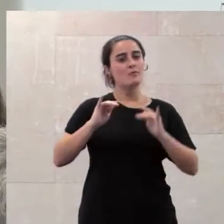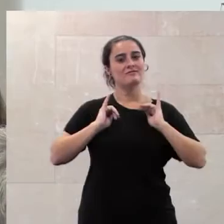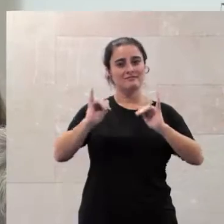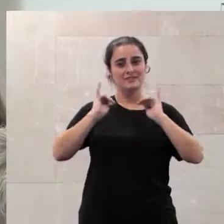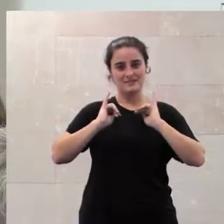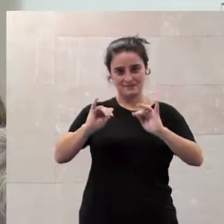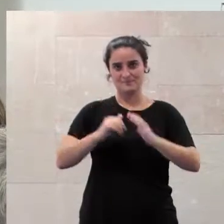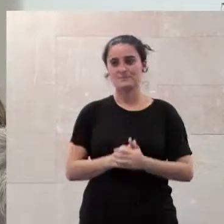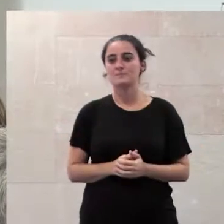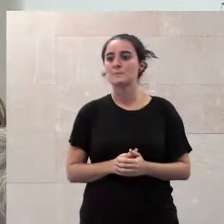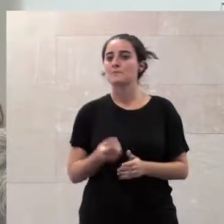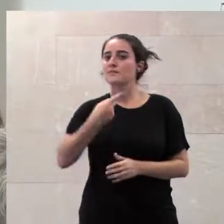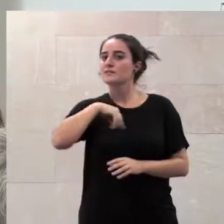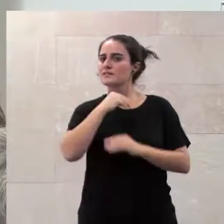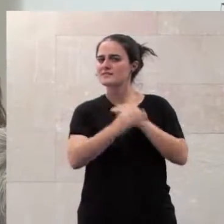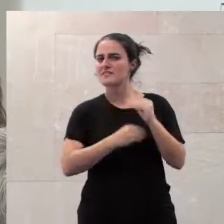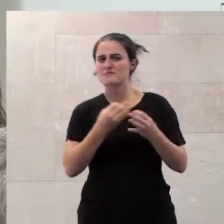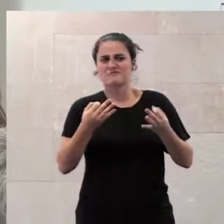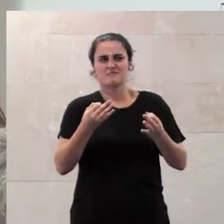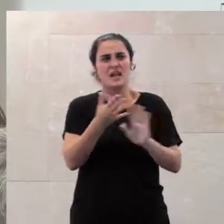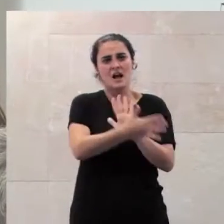bien. Y lo que hacemos es